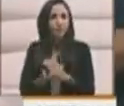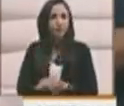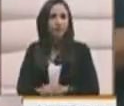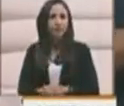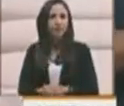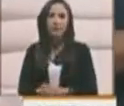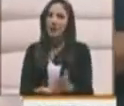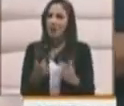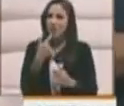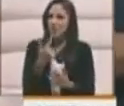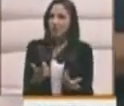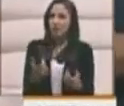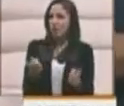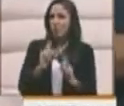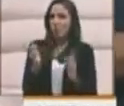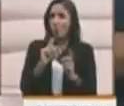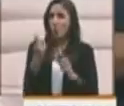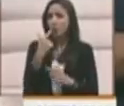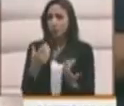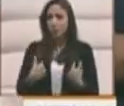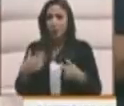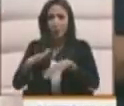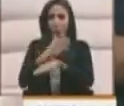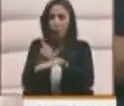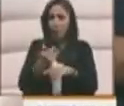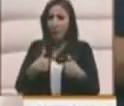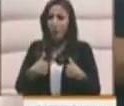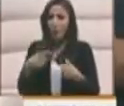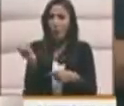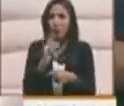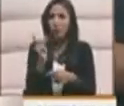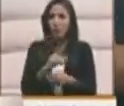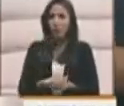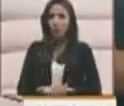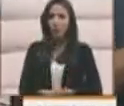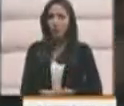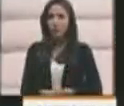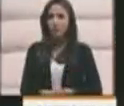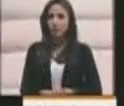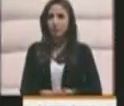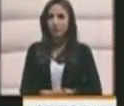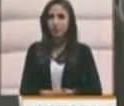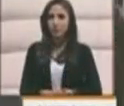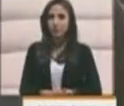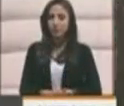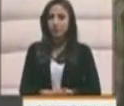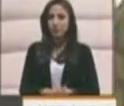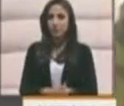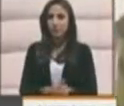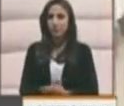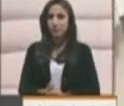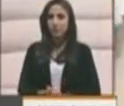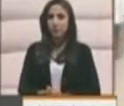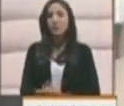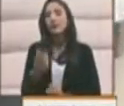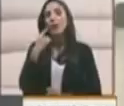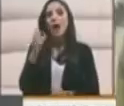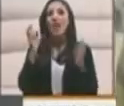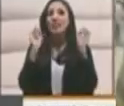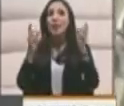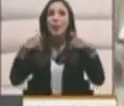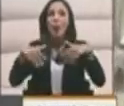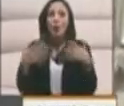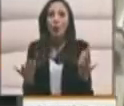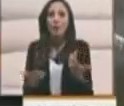que negaron inmediatamente lo ocurrido. Vean esto. ¿Qué puntos van a tratar el día de hoy?